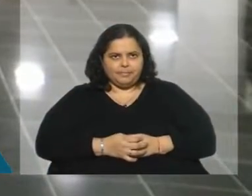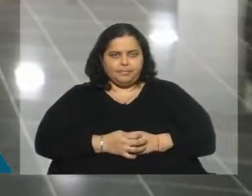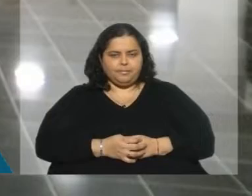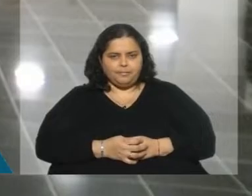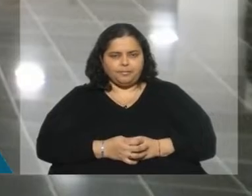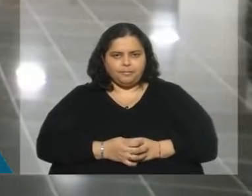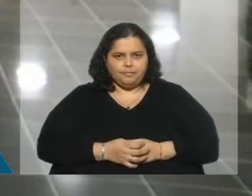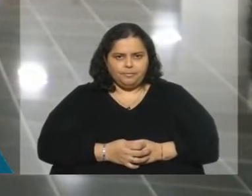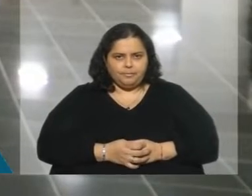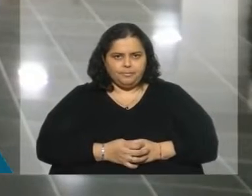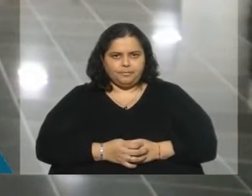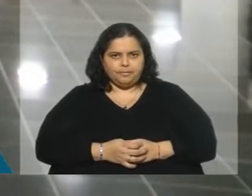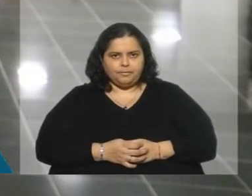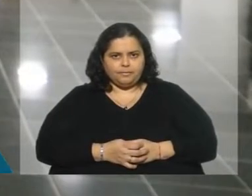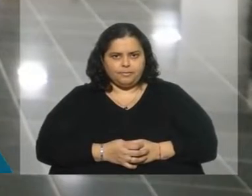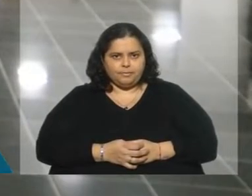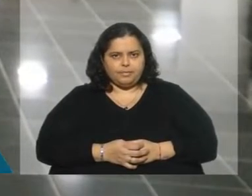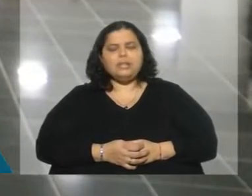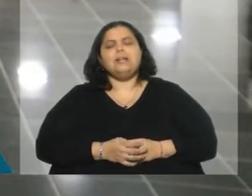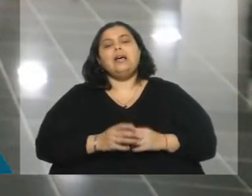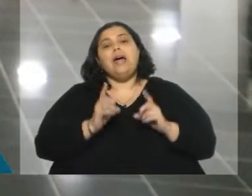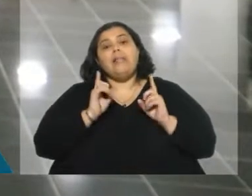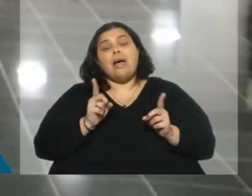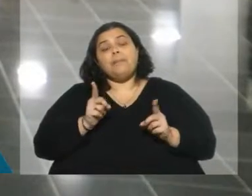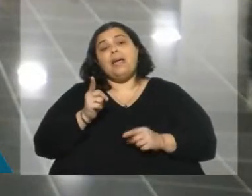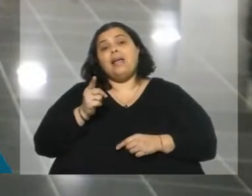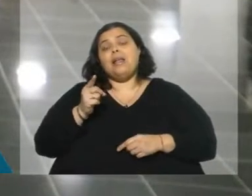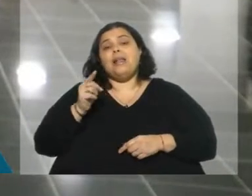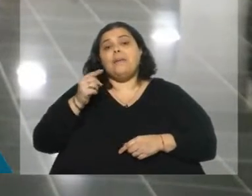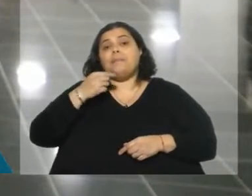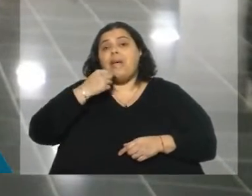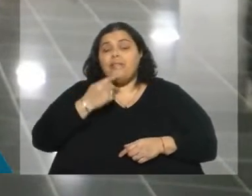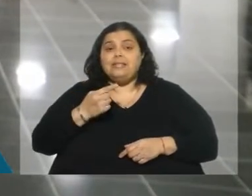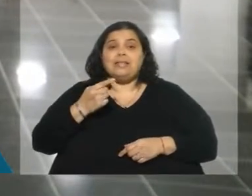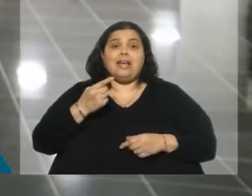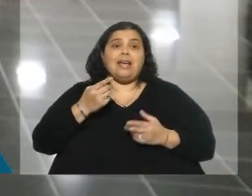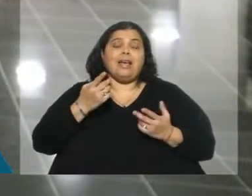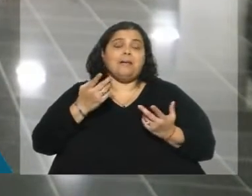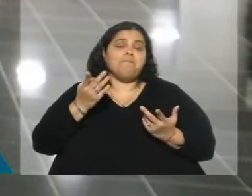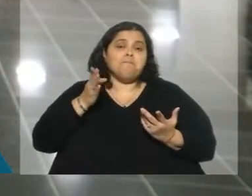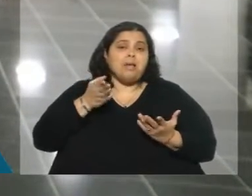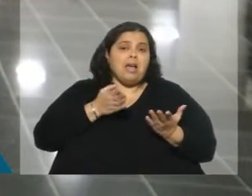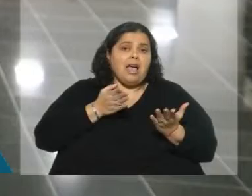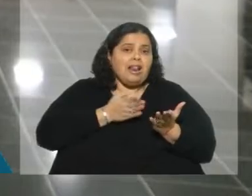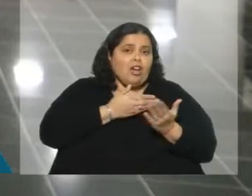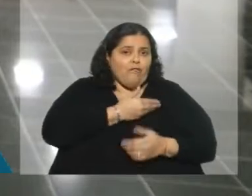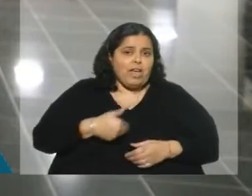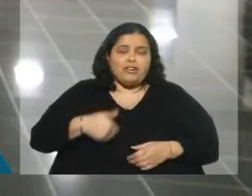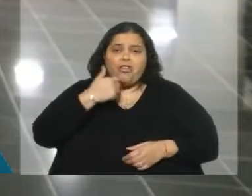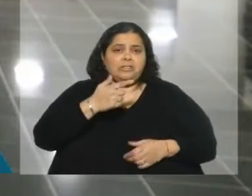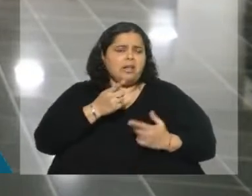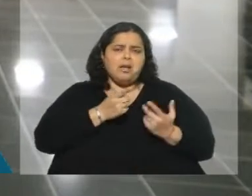se estima las afirmaciones de la oposición y asegura que el gobierno está en el camino correcto con respecto a la educación también se